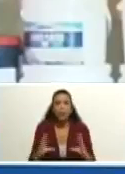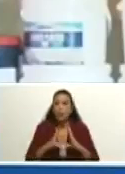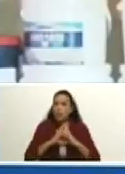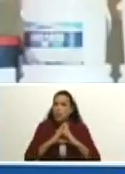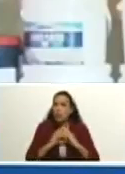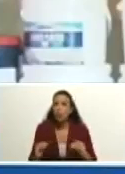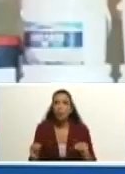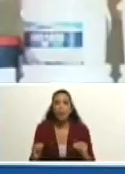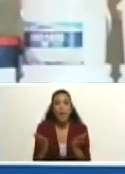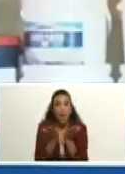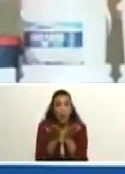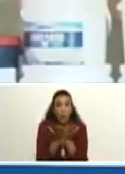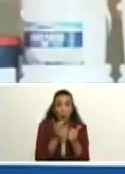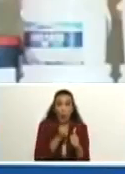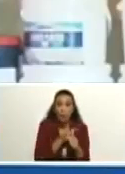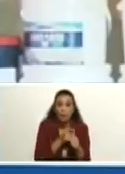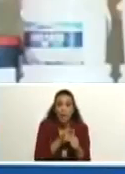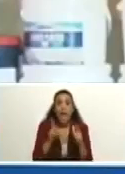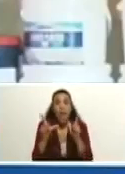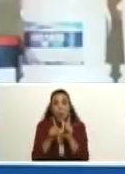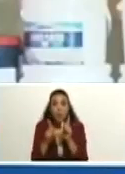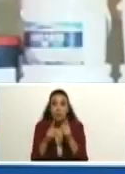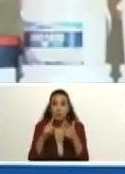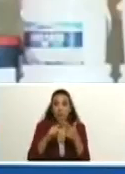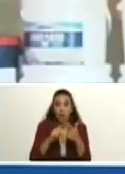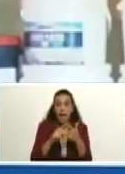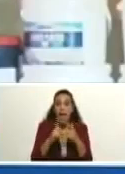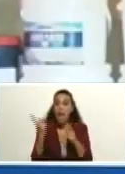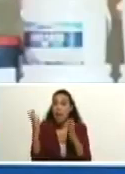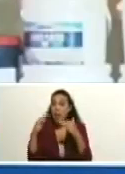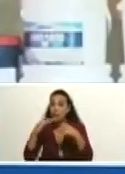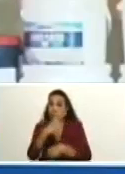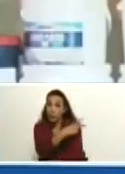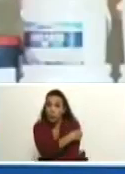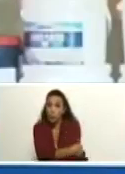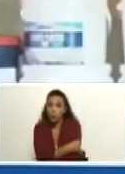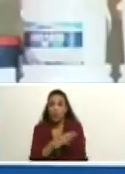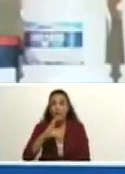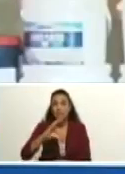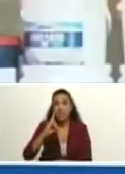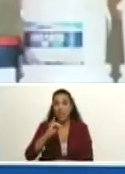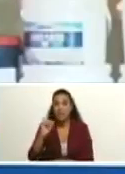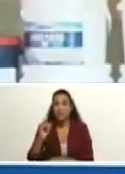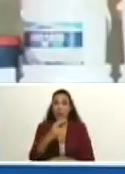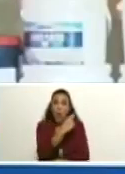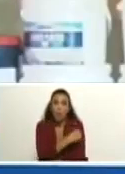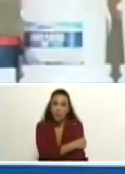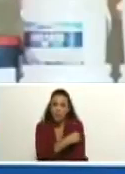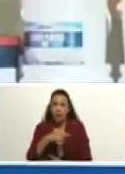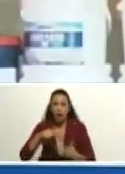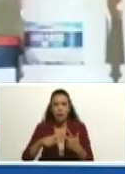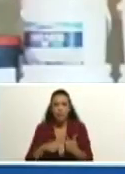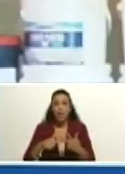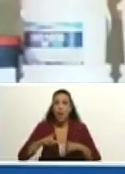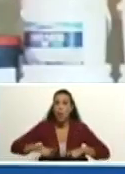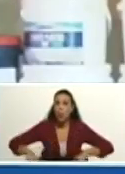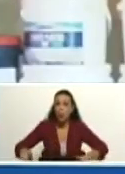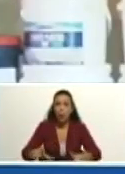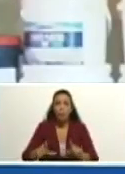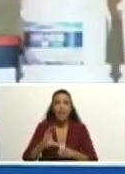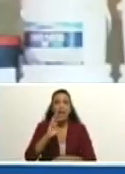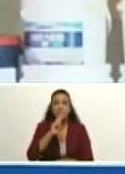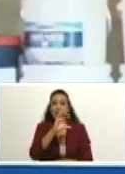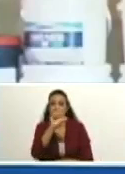en todo, en las escuelas, en los liceos, en los ambulatorios, en los CDI, en los hospitales, en los CAP, en los